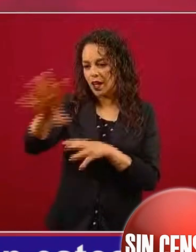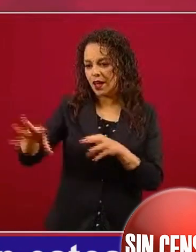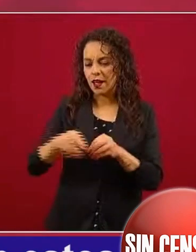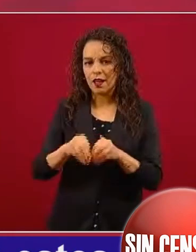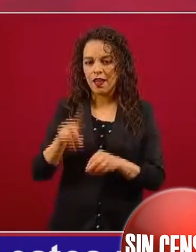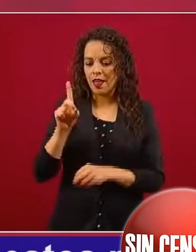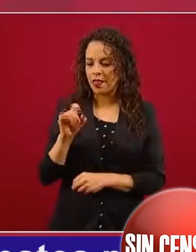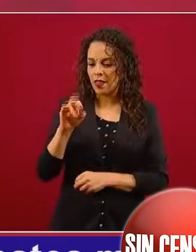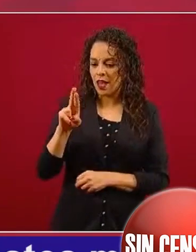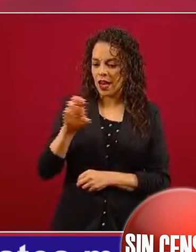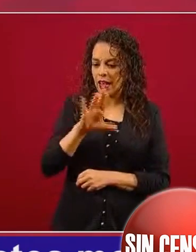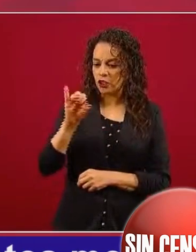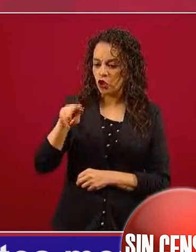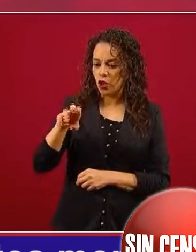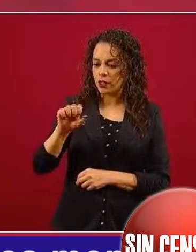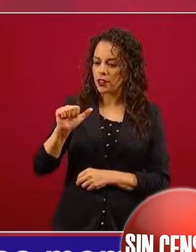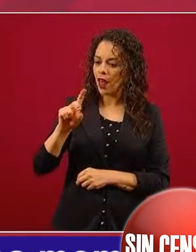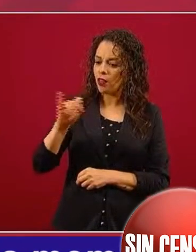Y a ver,